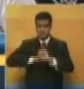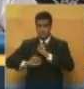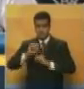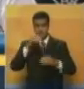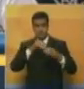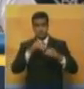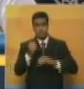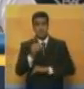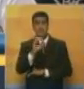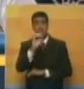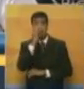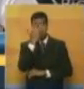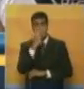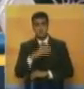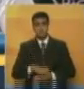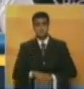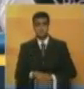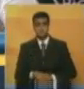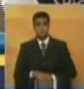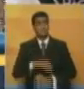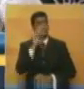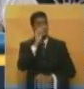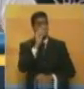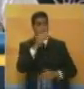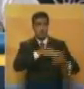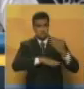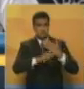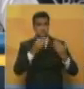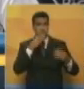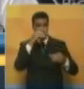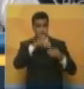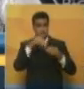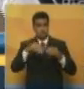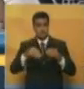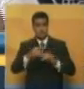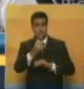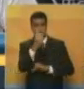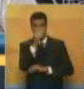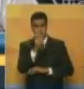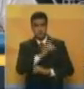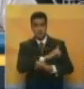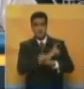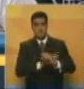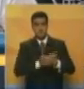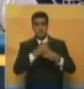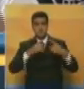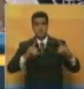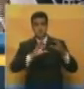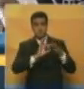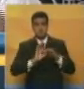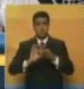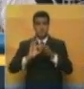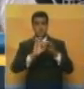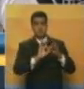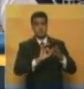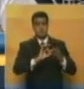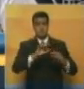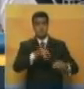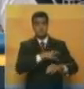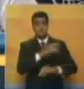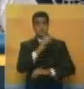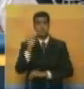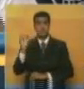día 10 de febrero. El llamado es que salgan a votar por la plancha número 1, que es la Fuerza Democrática de la Unidad en la Universidad de